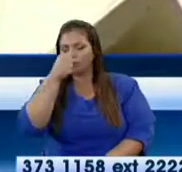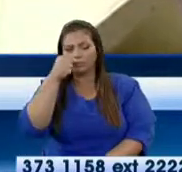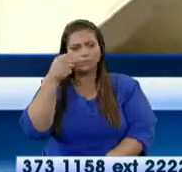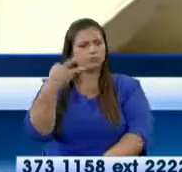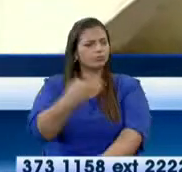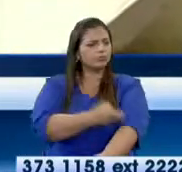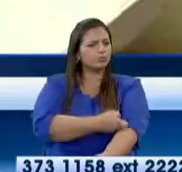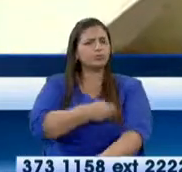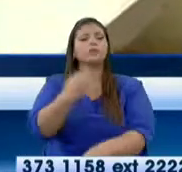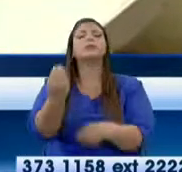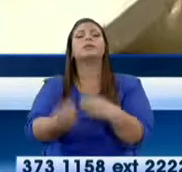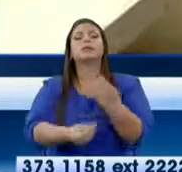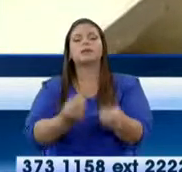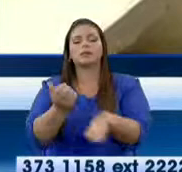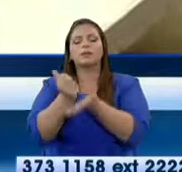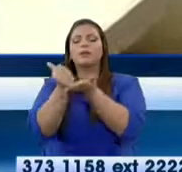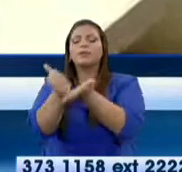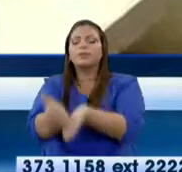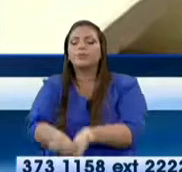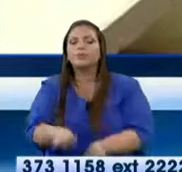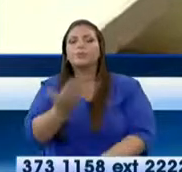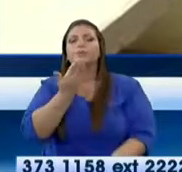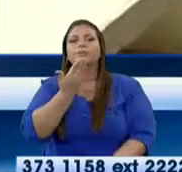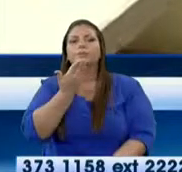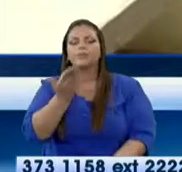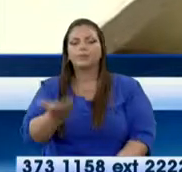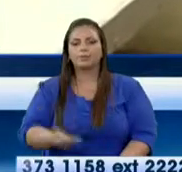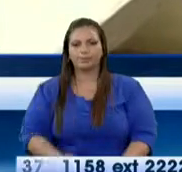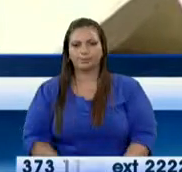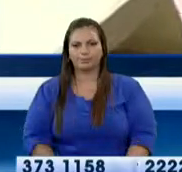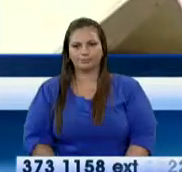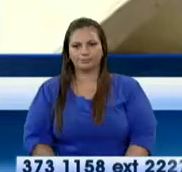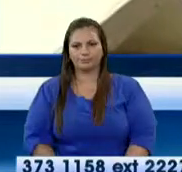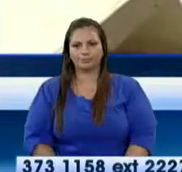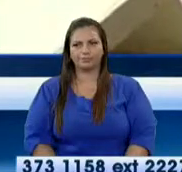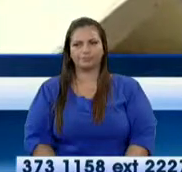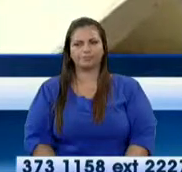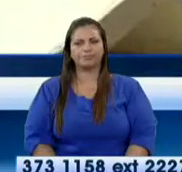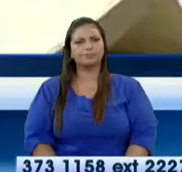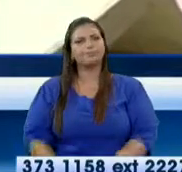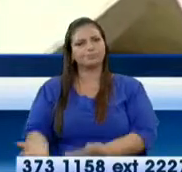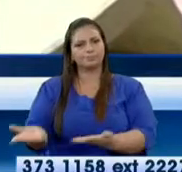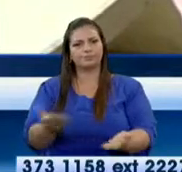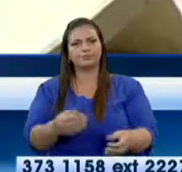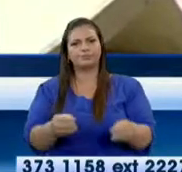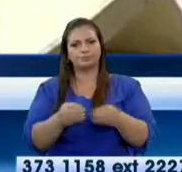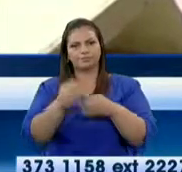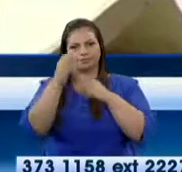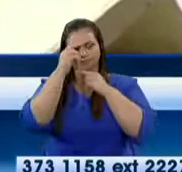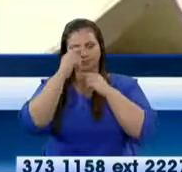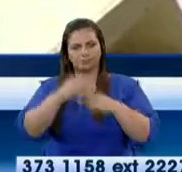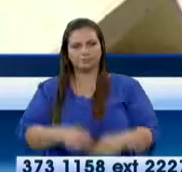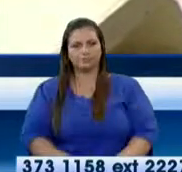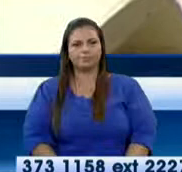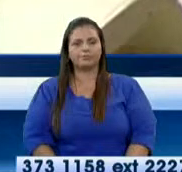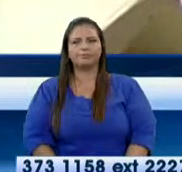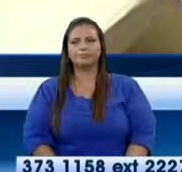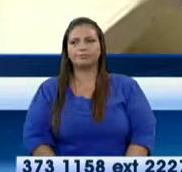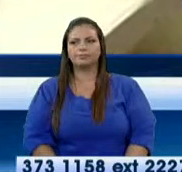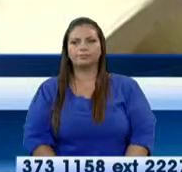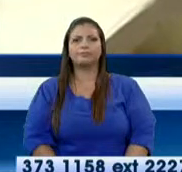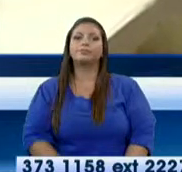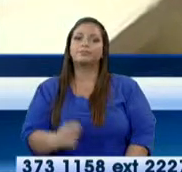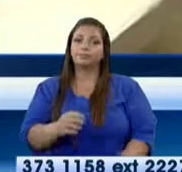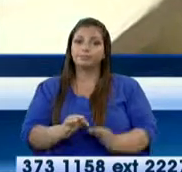para lograr que ese familiar salga de esta adicción. Regresamos con ustedes a estudios, compañeros. Eso es lo más importante, tratar de ayudar para